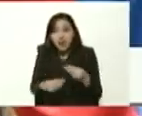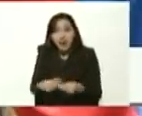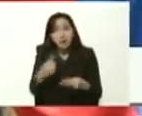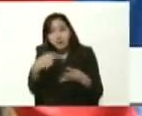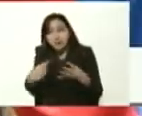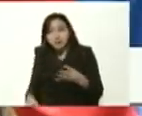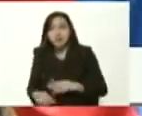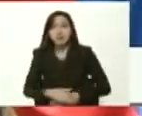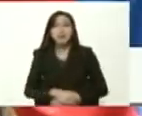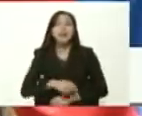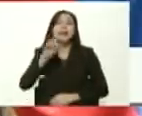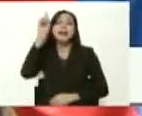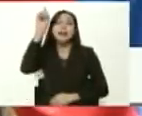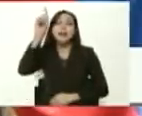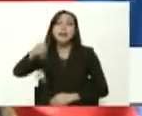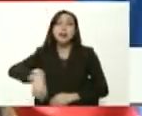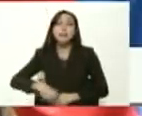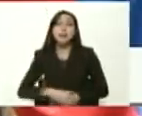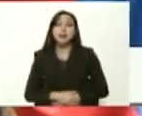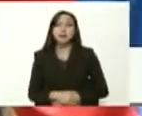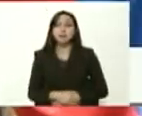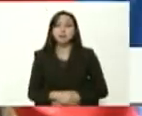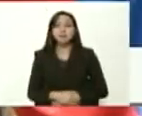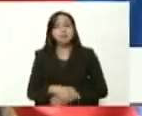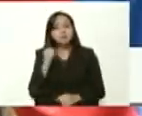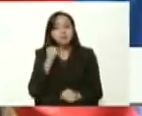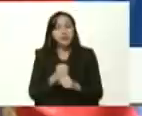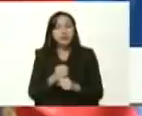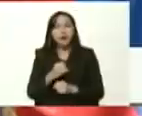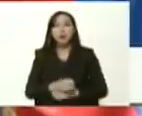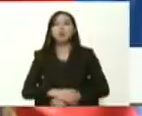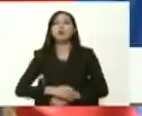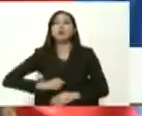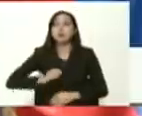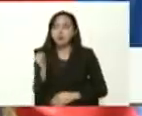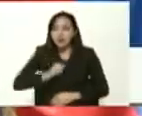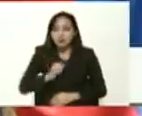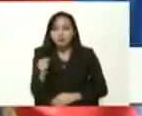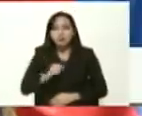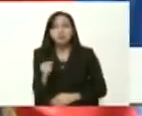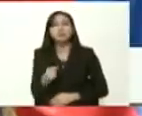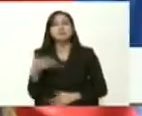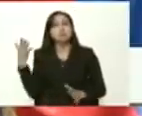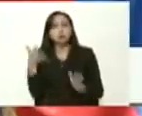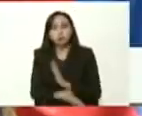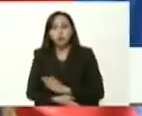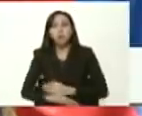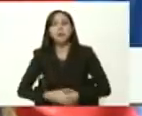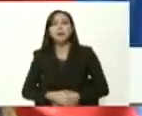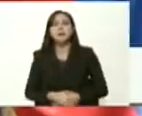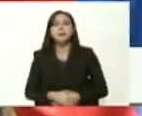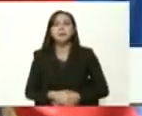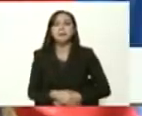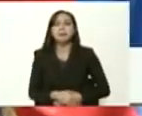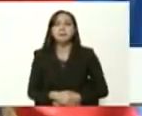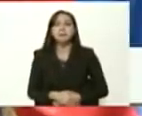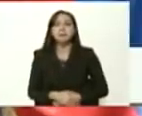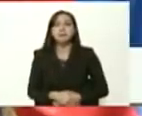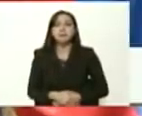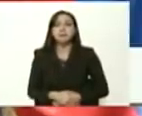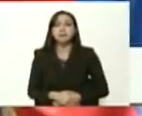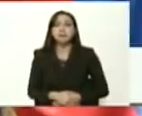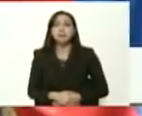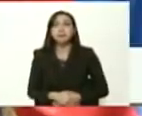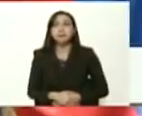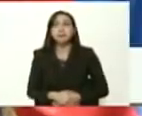etcétera, pero también por trabajo de inteligencia que de manera oportuna, como he